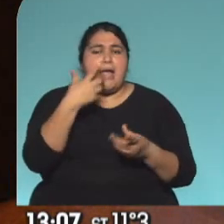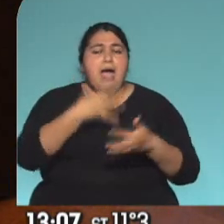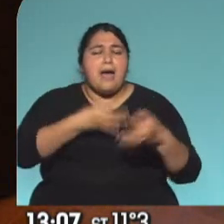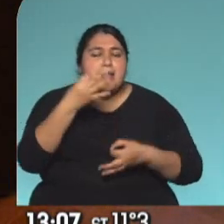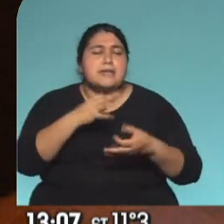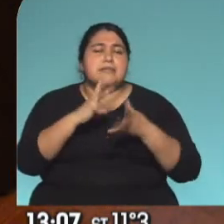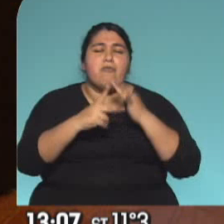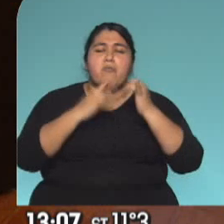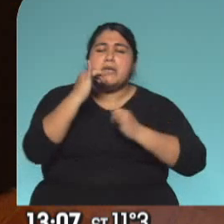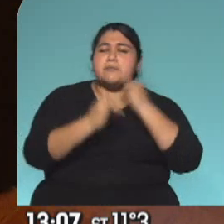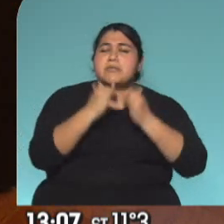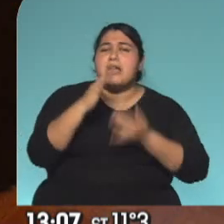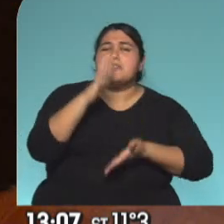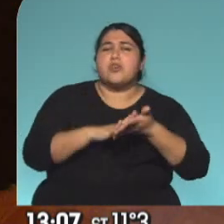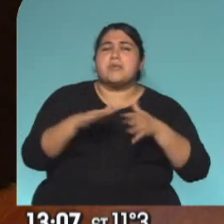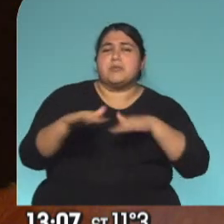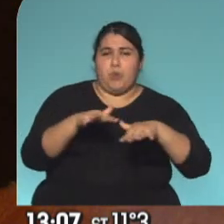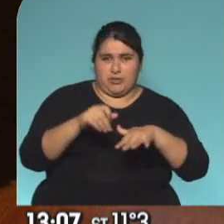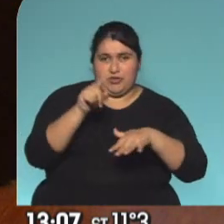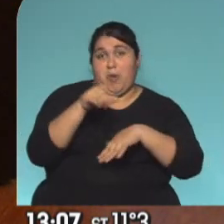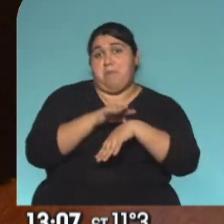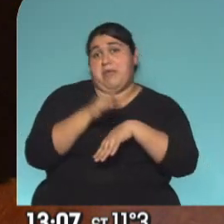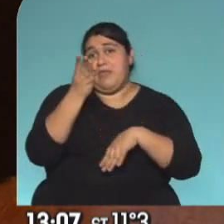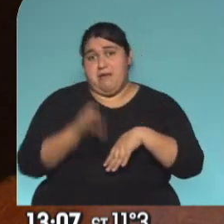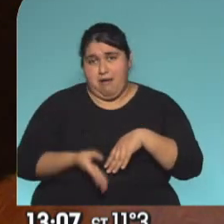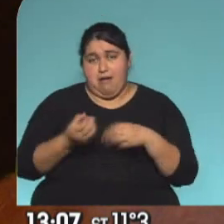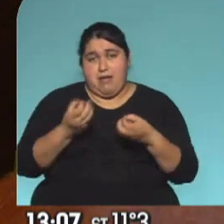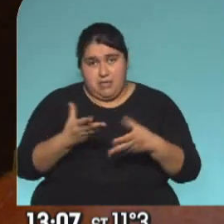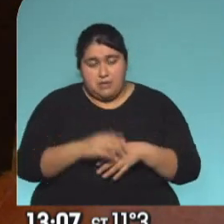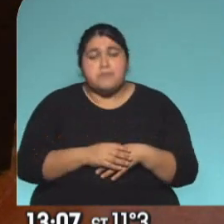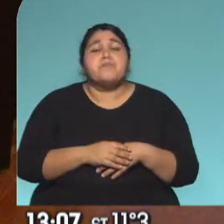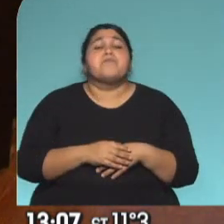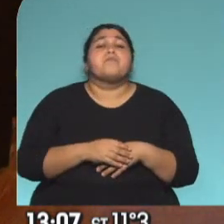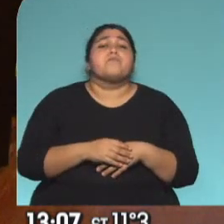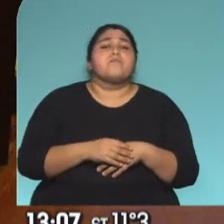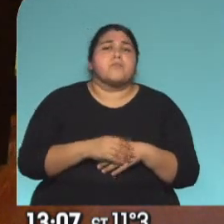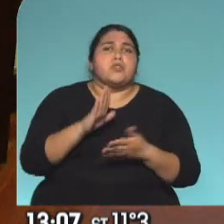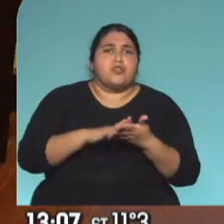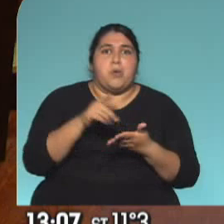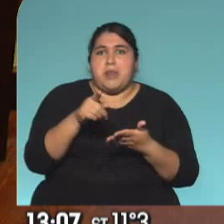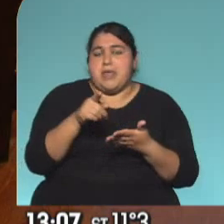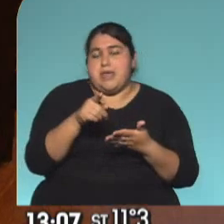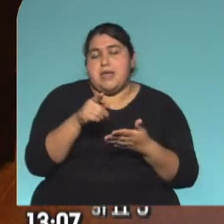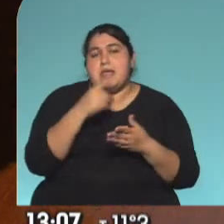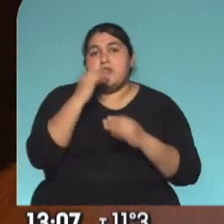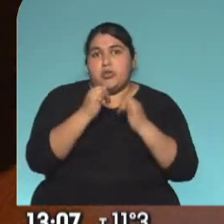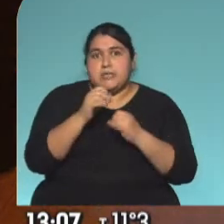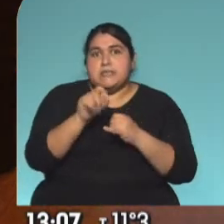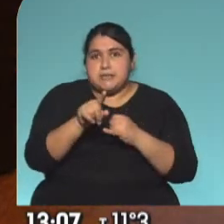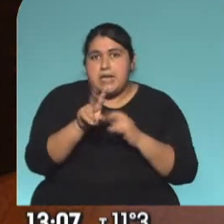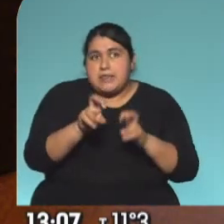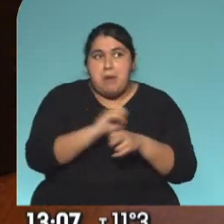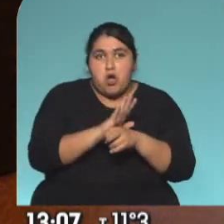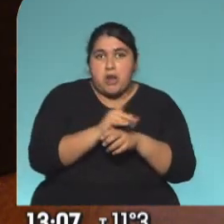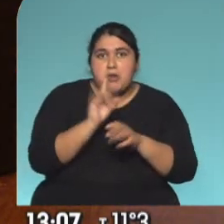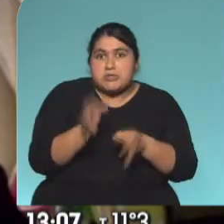se describe la condición médica del presidente de Estados Unidos, las repercusiones, en este caso médicas, de lo que pasó a partir de la noticia de que Trump tiene coronavirus.